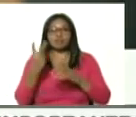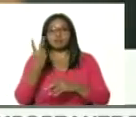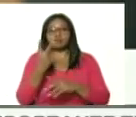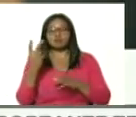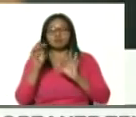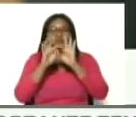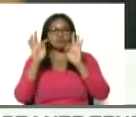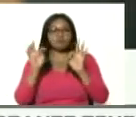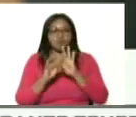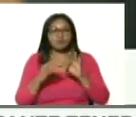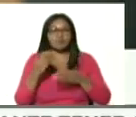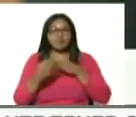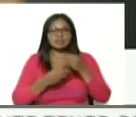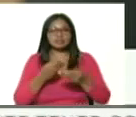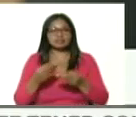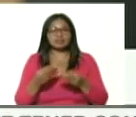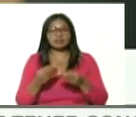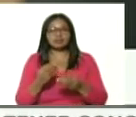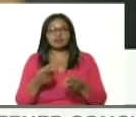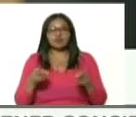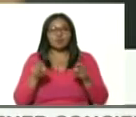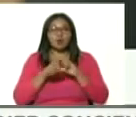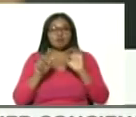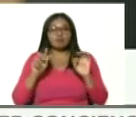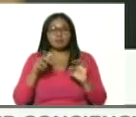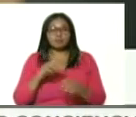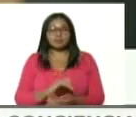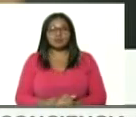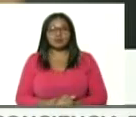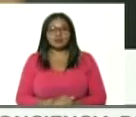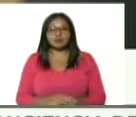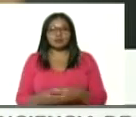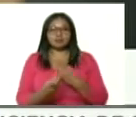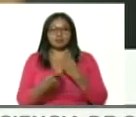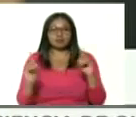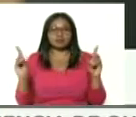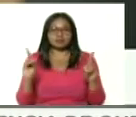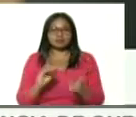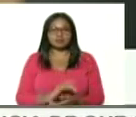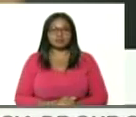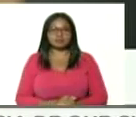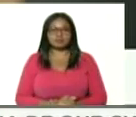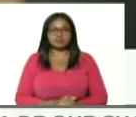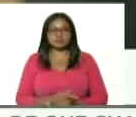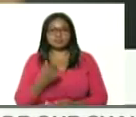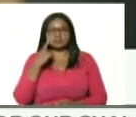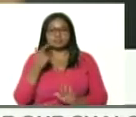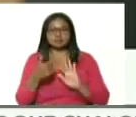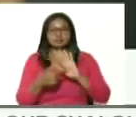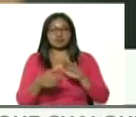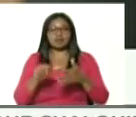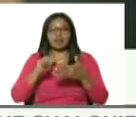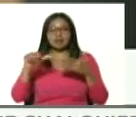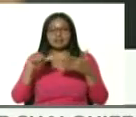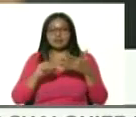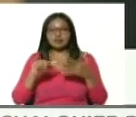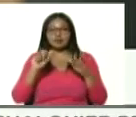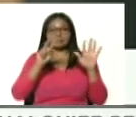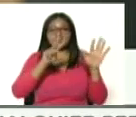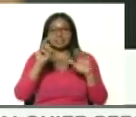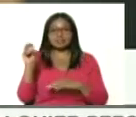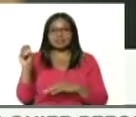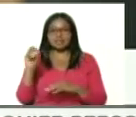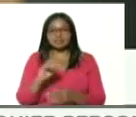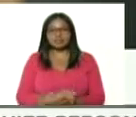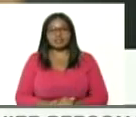de ejercer la democracia, de manera directa a través de los mecanismos. Ahí está el artículo 70, está el